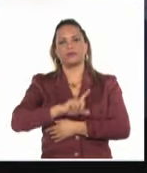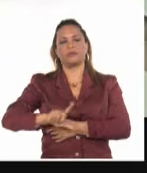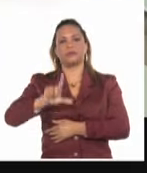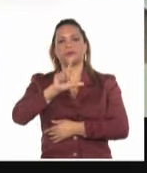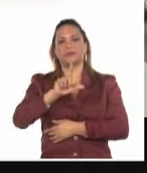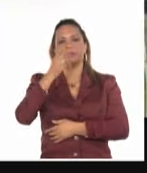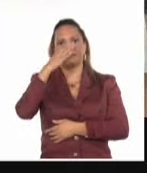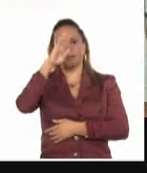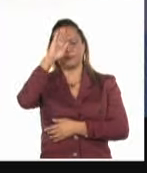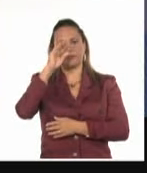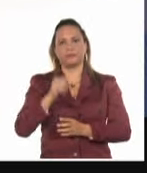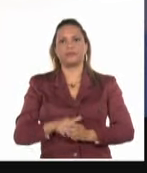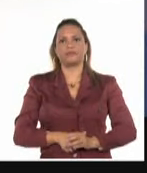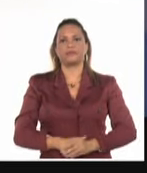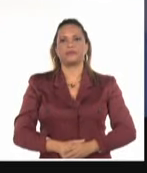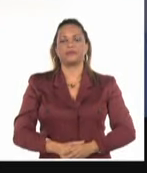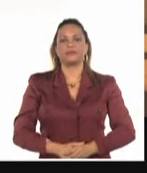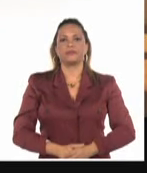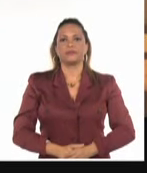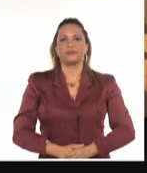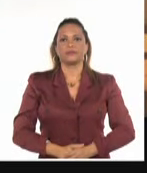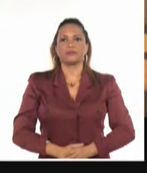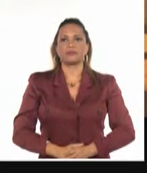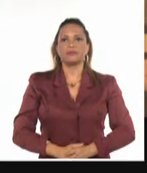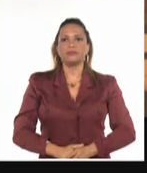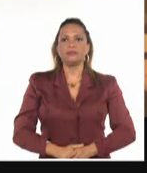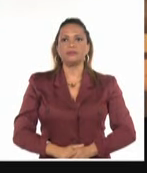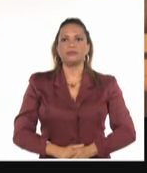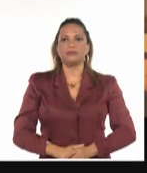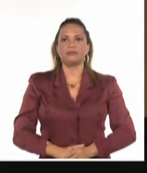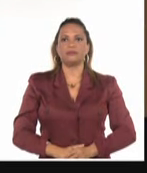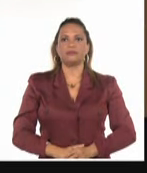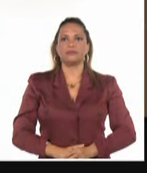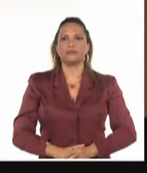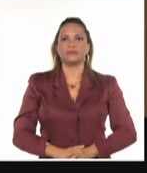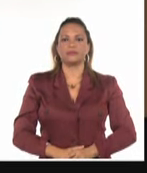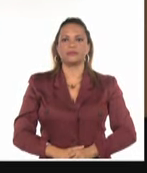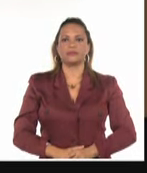de la nación. Bernardo Espinosa, Canal Cubano de Noticias.